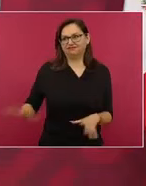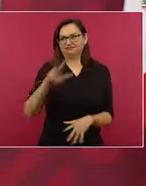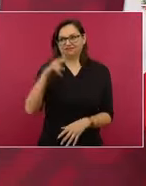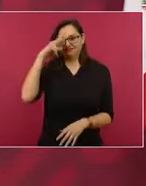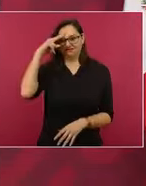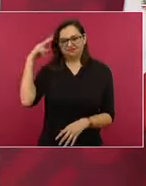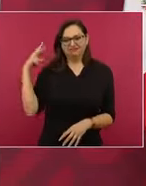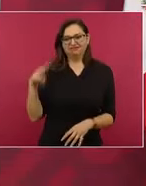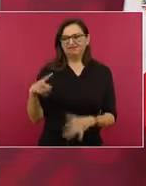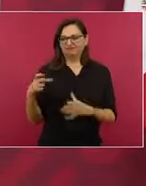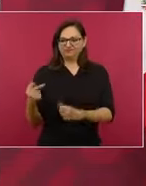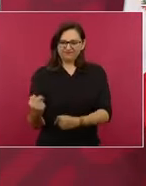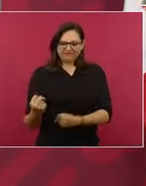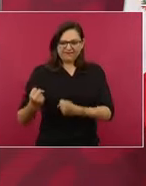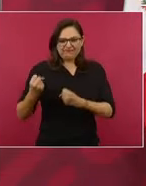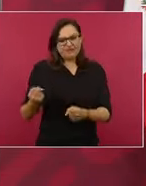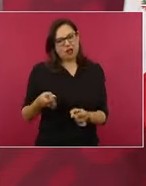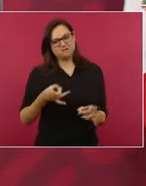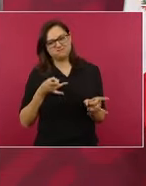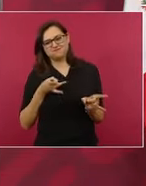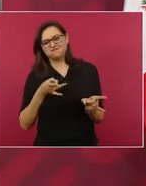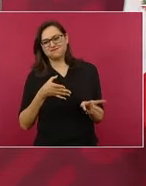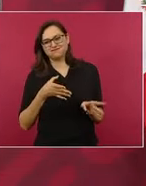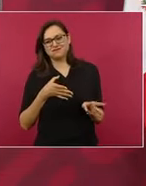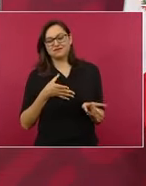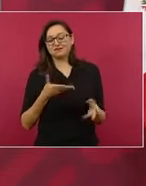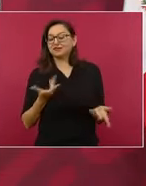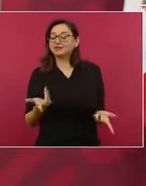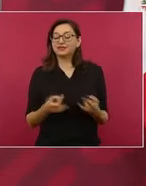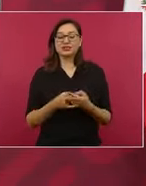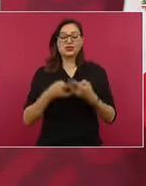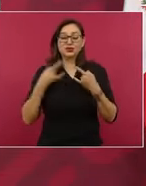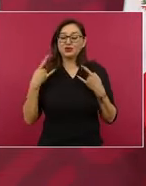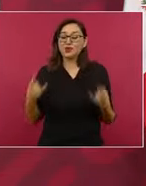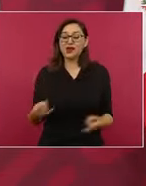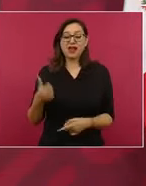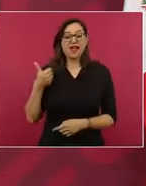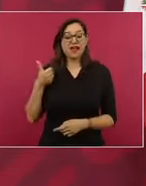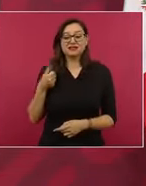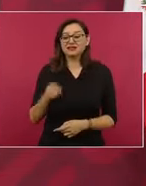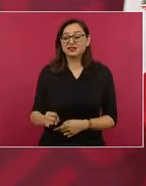Y así ha sido siempre la historia.